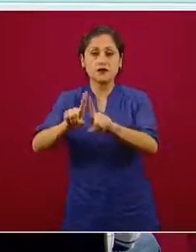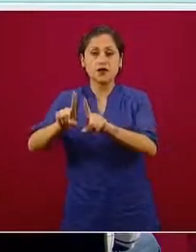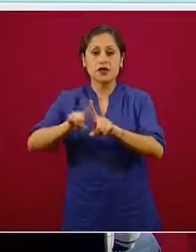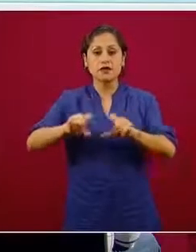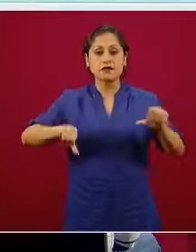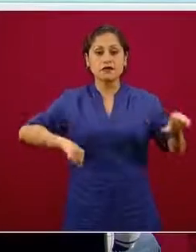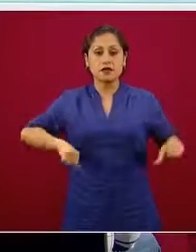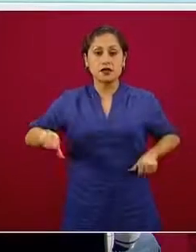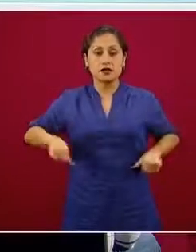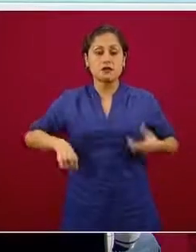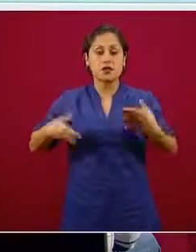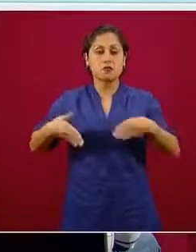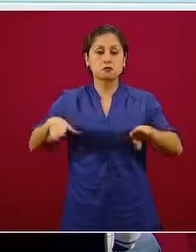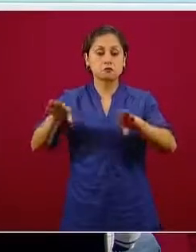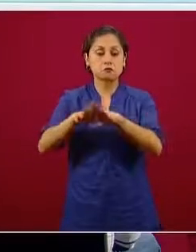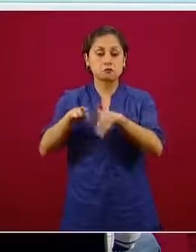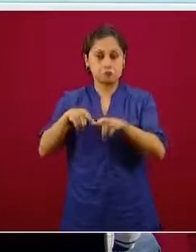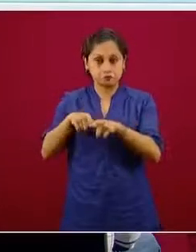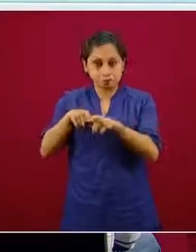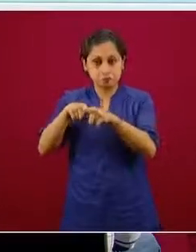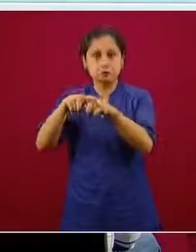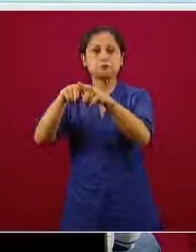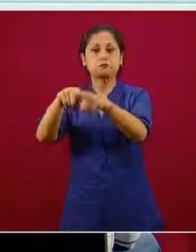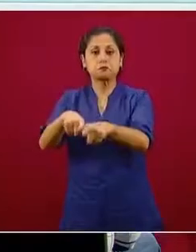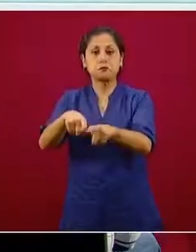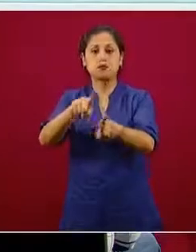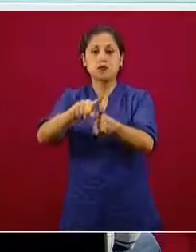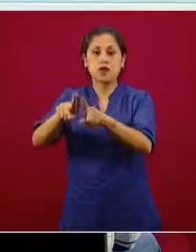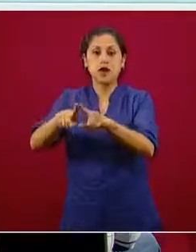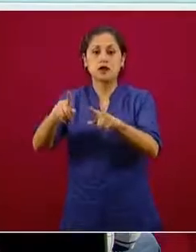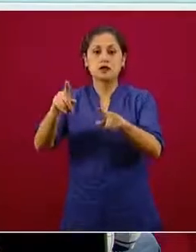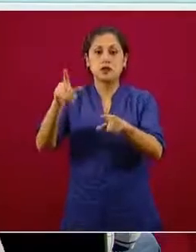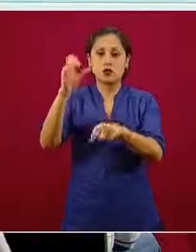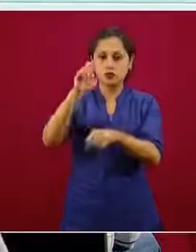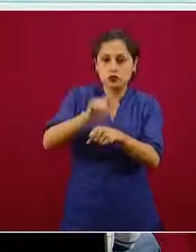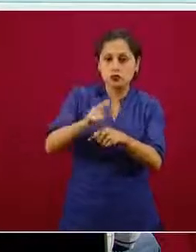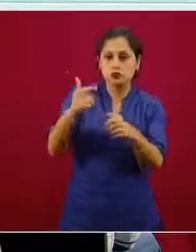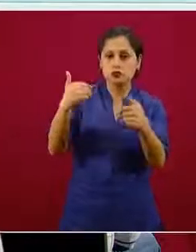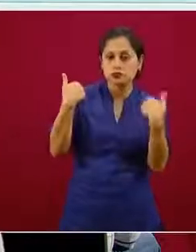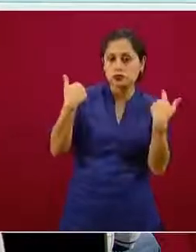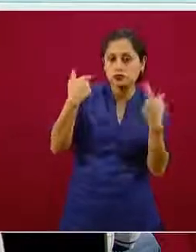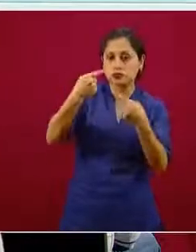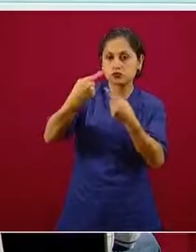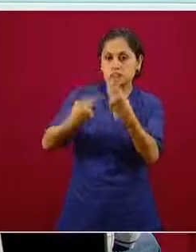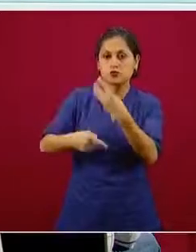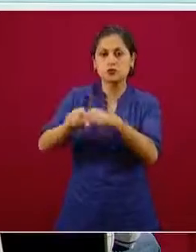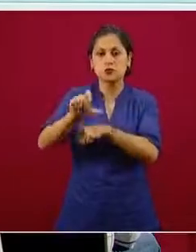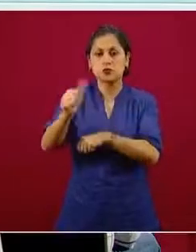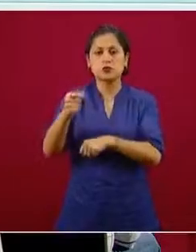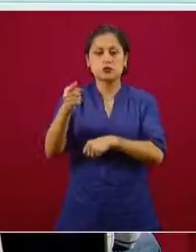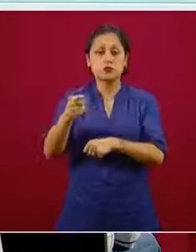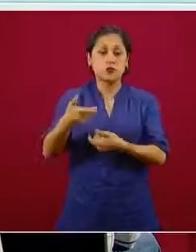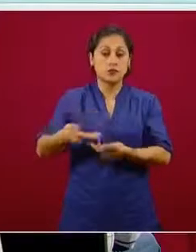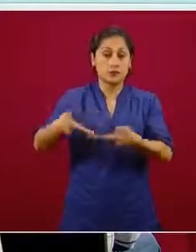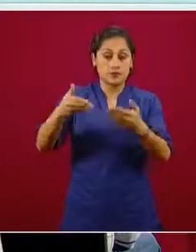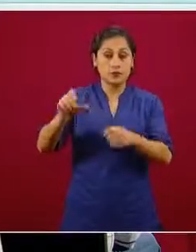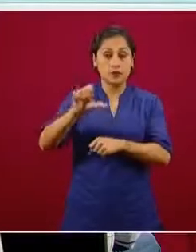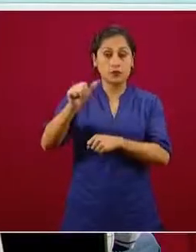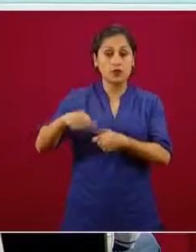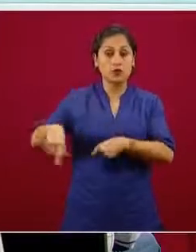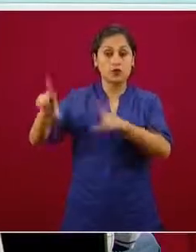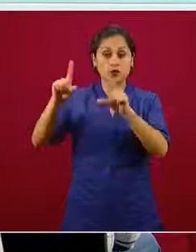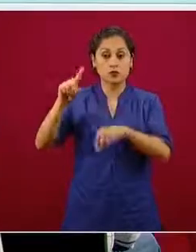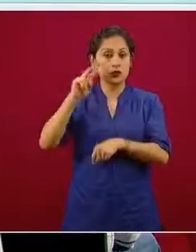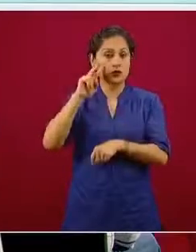sociales, laborales, educativas y generales, pues es el semáforo de riesgo COVID. Veamos la siguiente diapositiva para